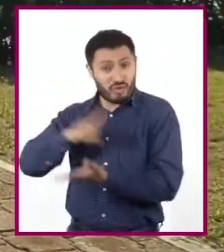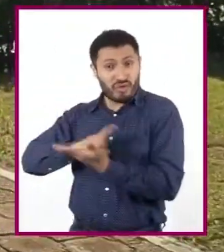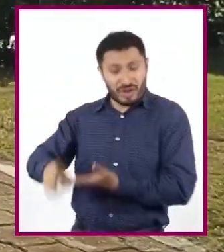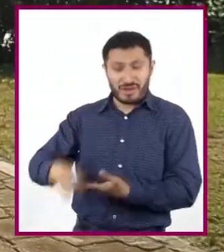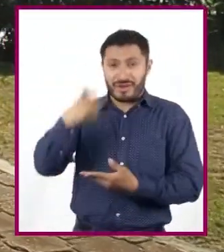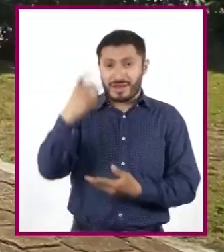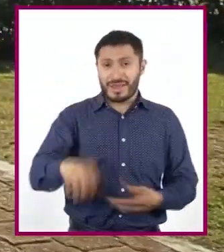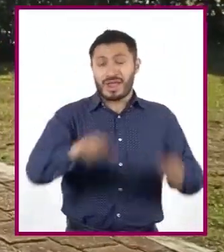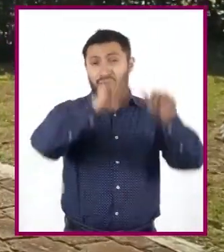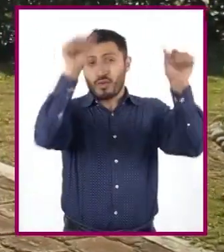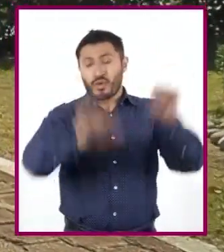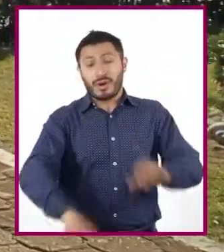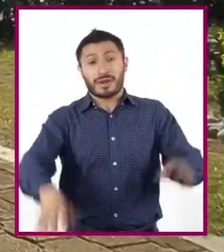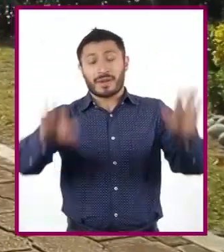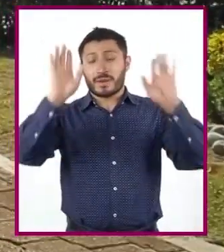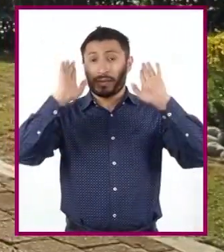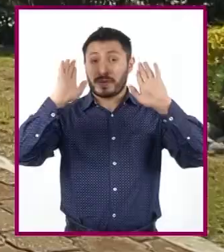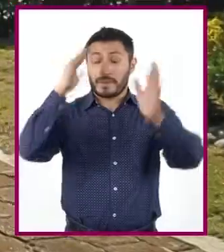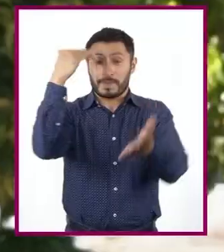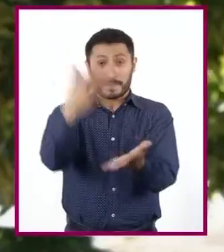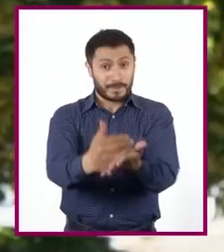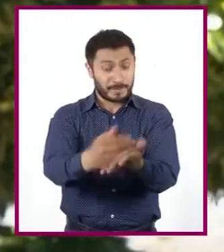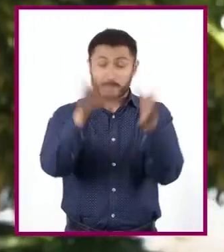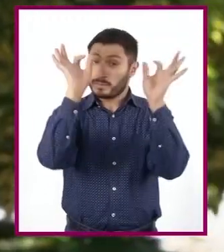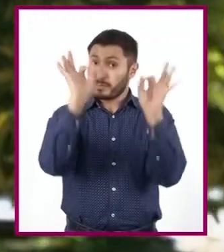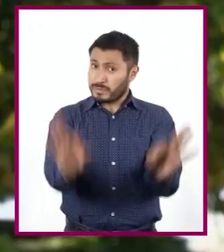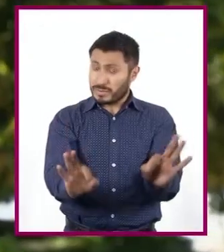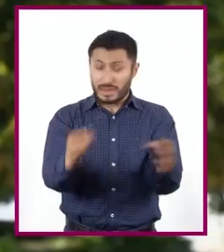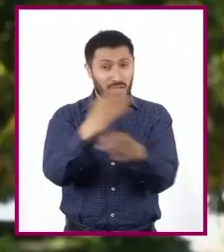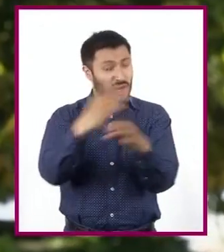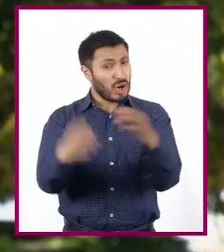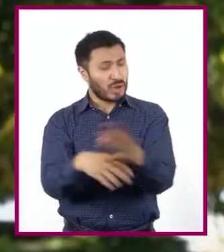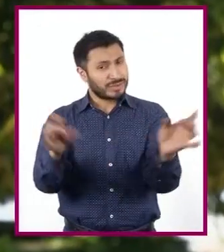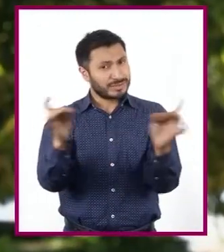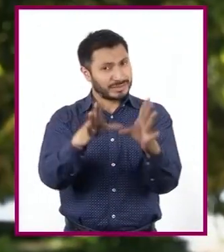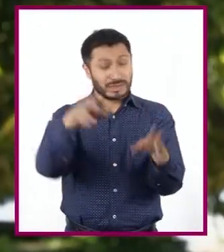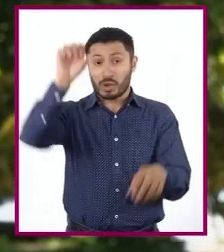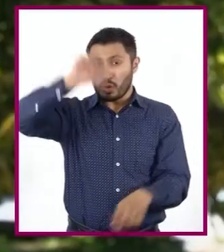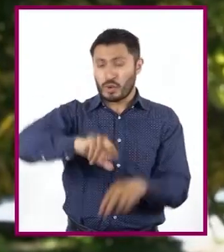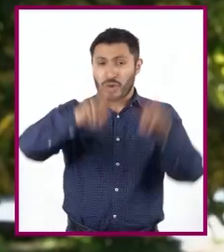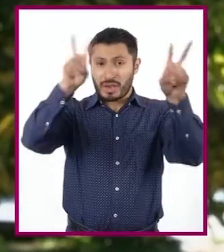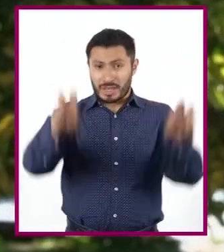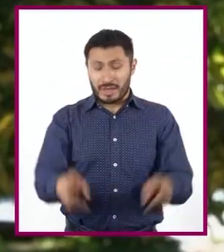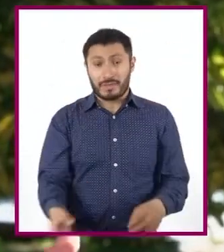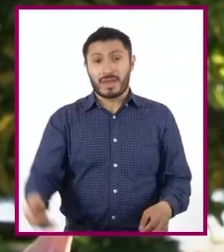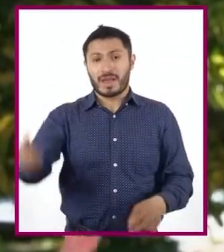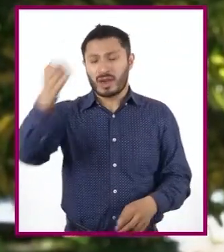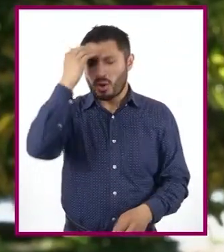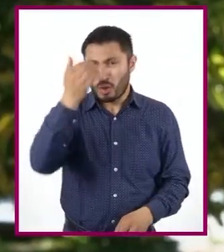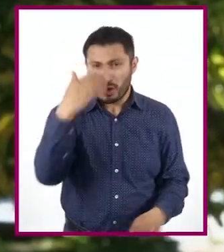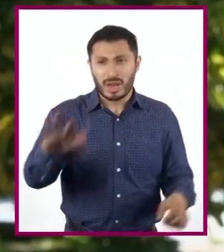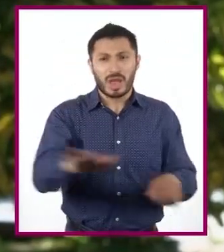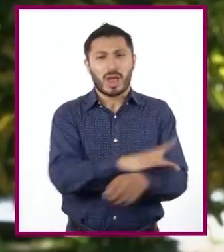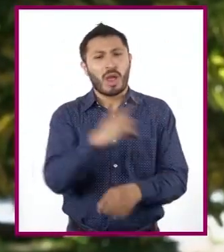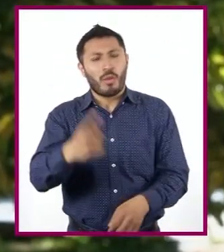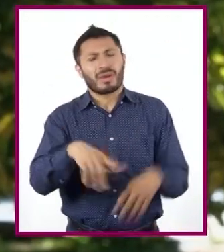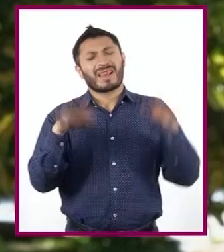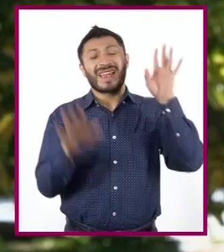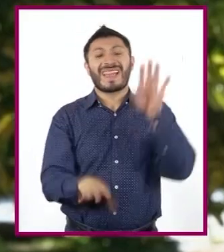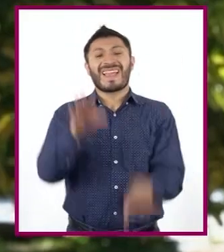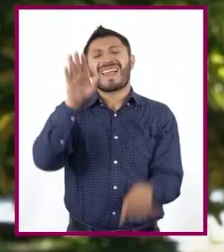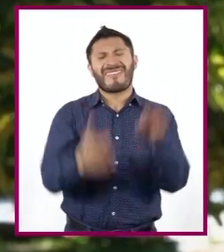posible. Y aprendimos a narrar por lo mismo. Había que transmitir y comunicar lo vivido. Con los siglos,